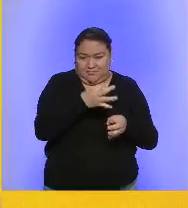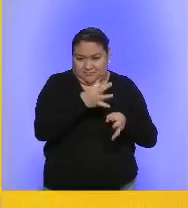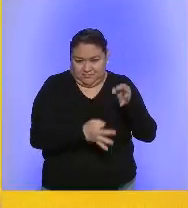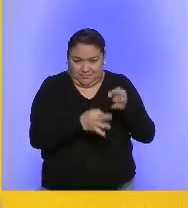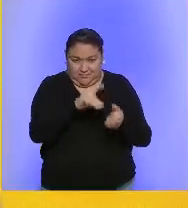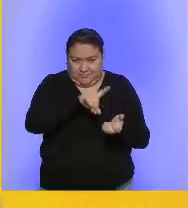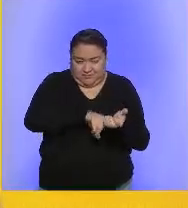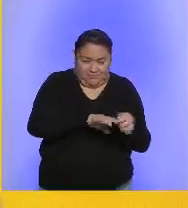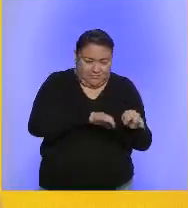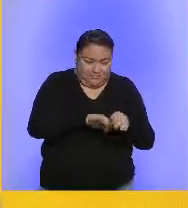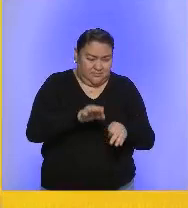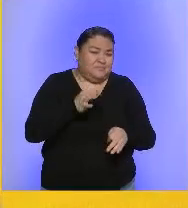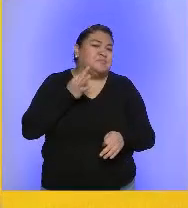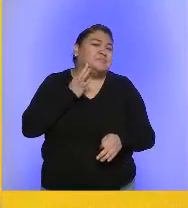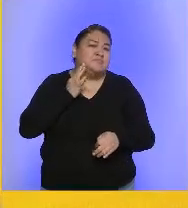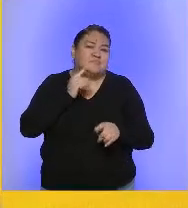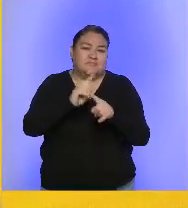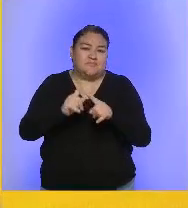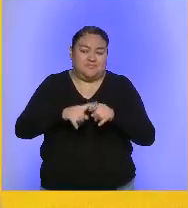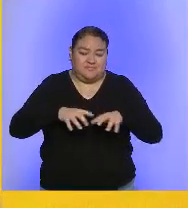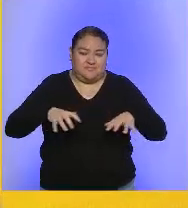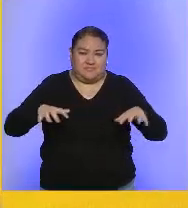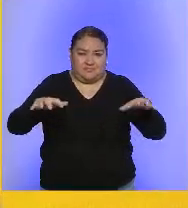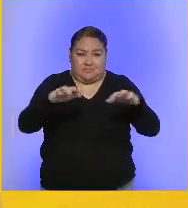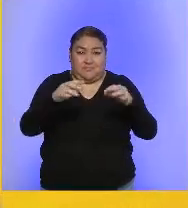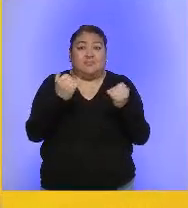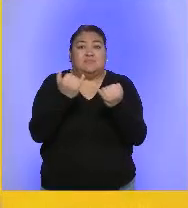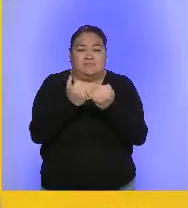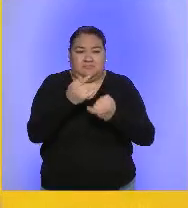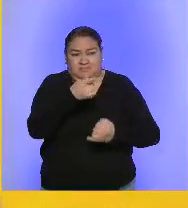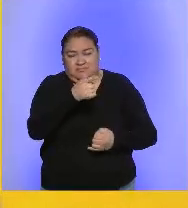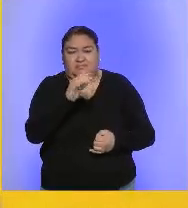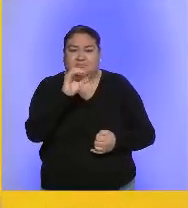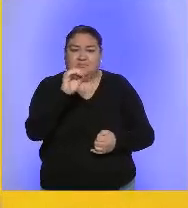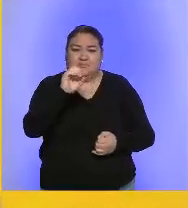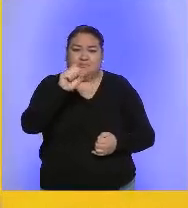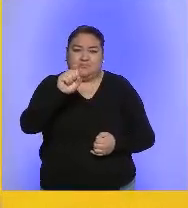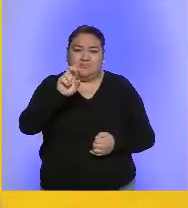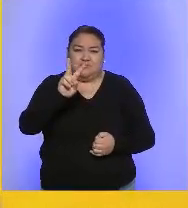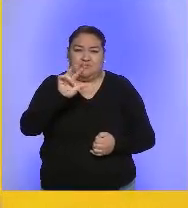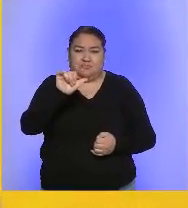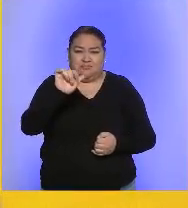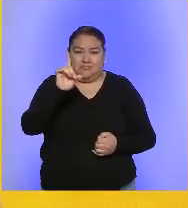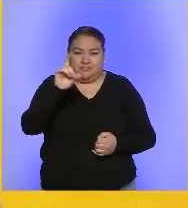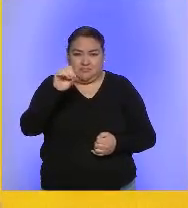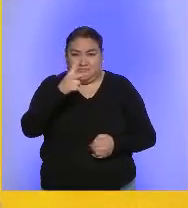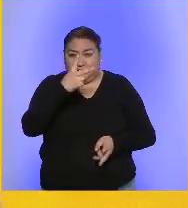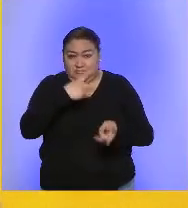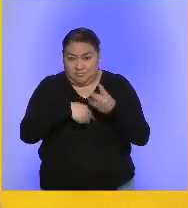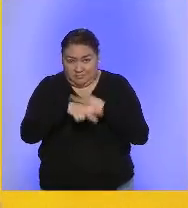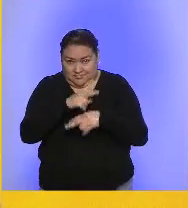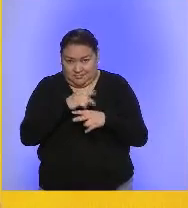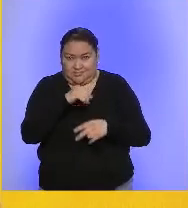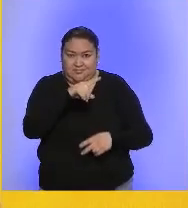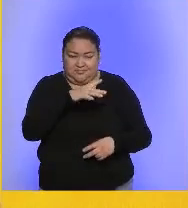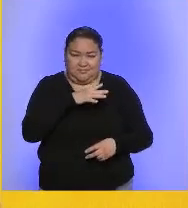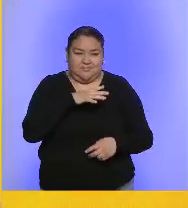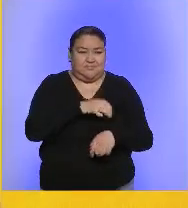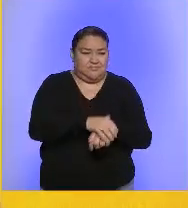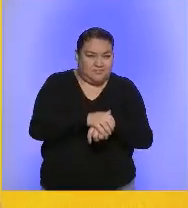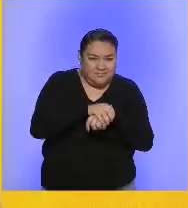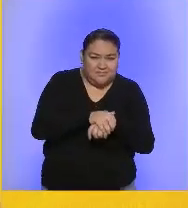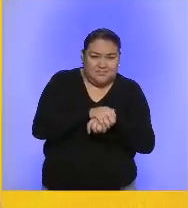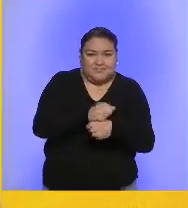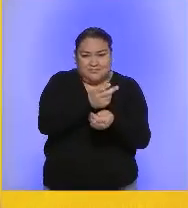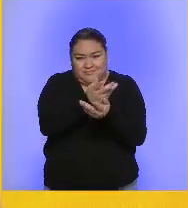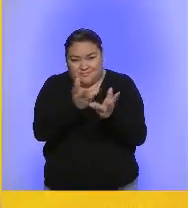del doctor Osvaldo, de quienes me acompañan en esa mesa, de todos ustedes, de amigas queridas, la consejera electoral, la